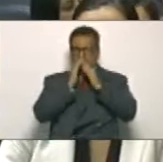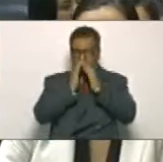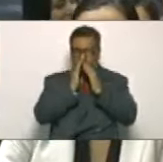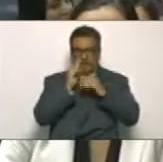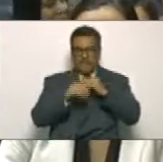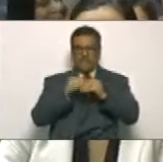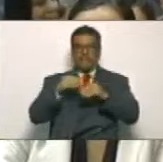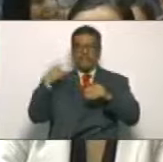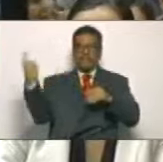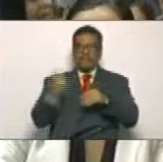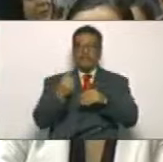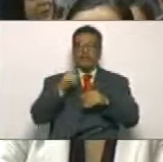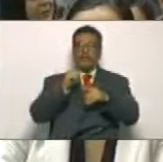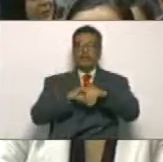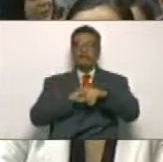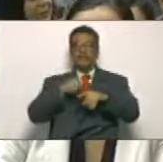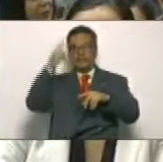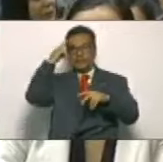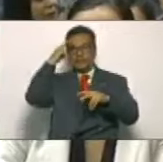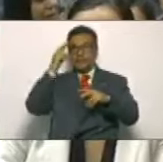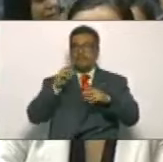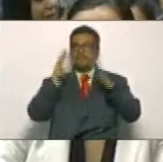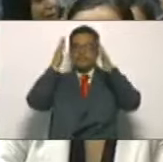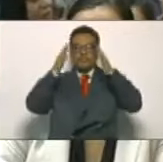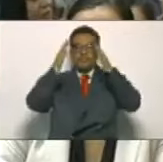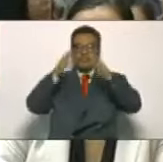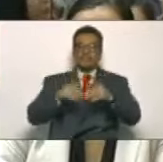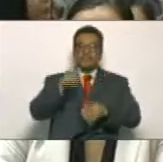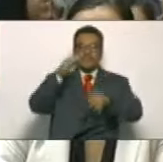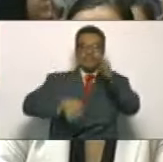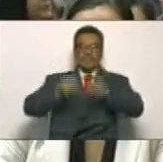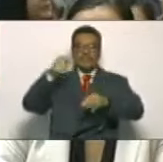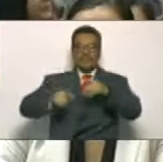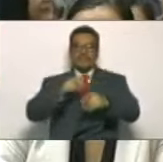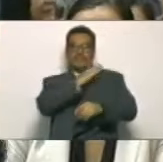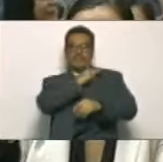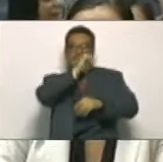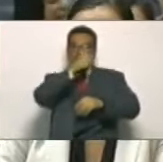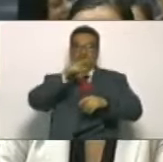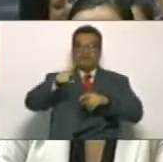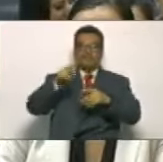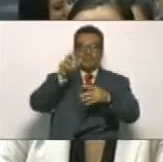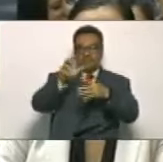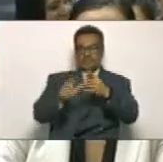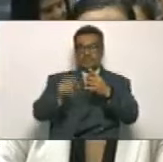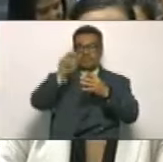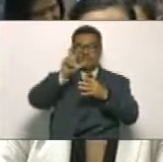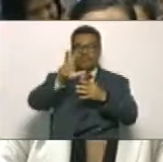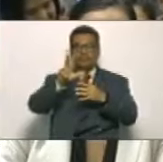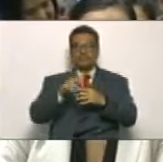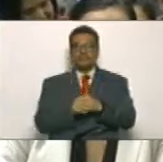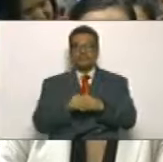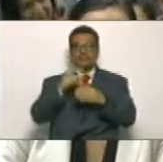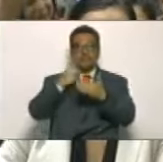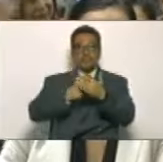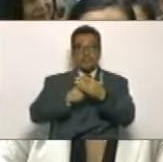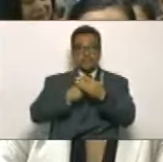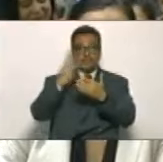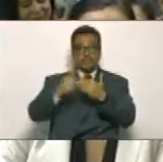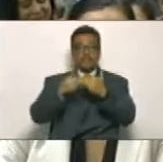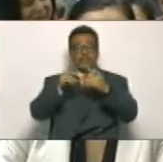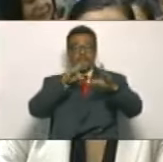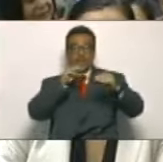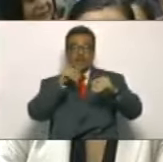estamos, luego da unas recomendaciones al sistema de justicia como jefe de Estado, y tercero, plantea y